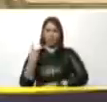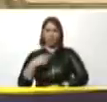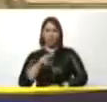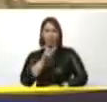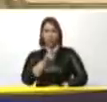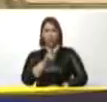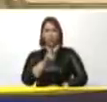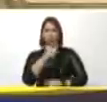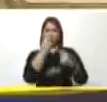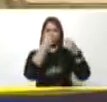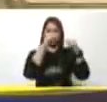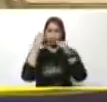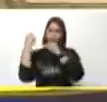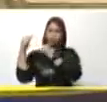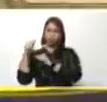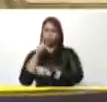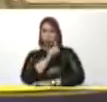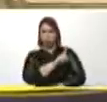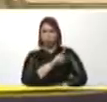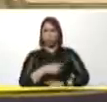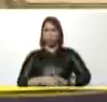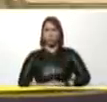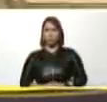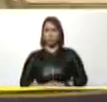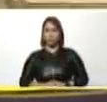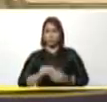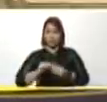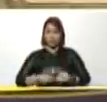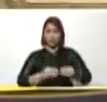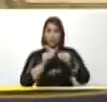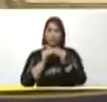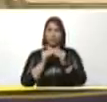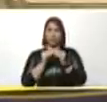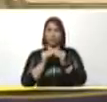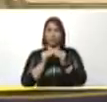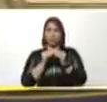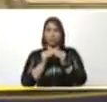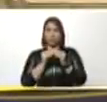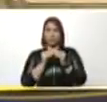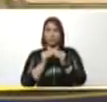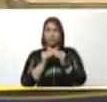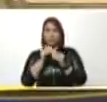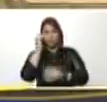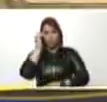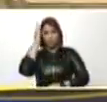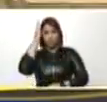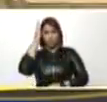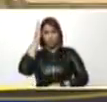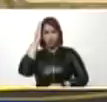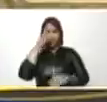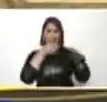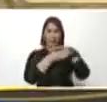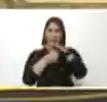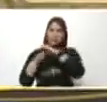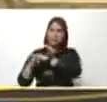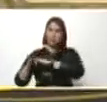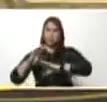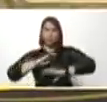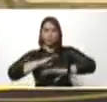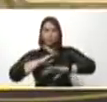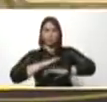efectos. Un efecto, recuperar la capacidad de acceso a bienes y